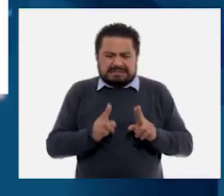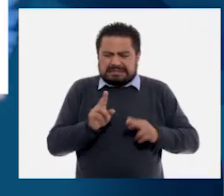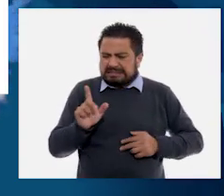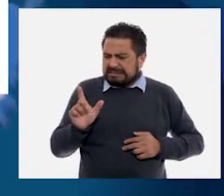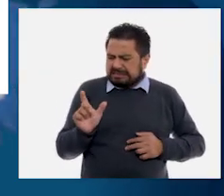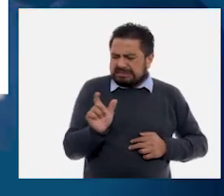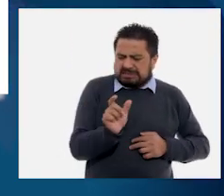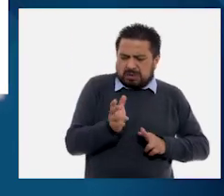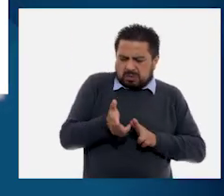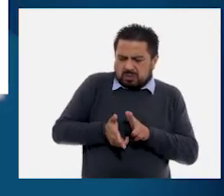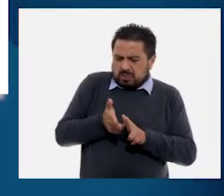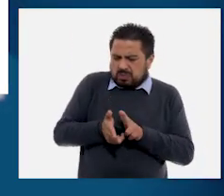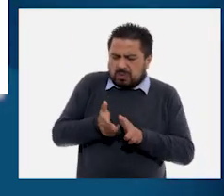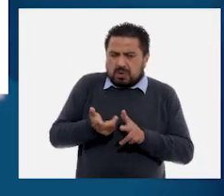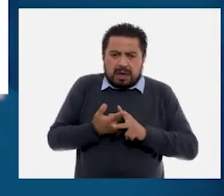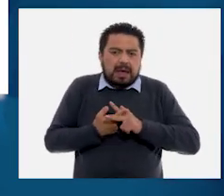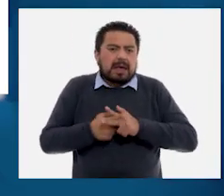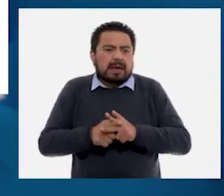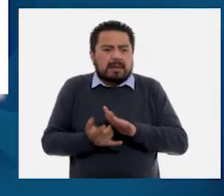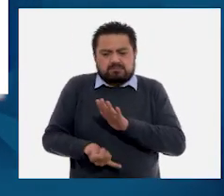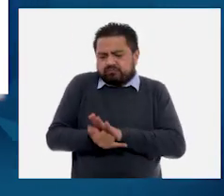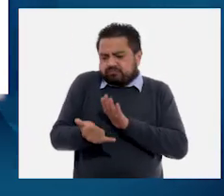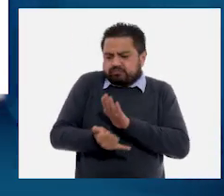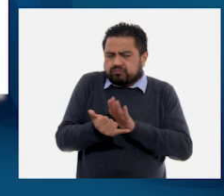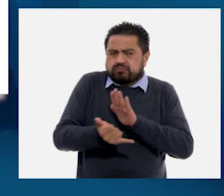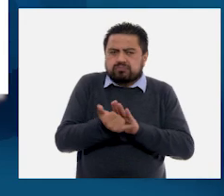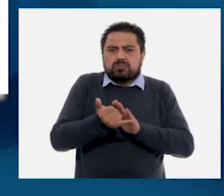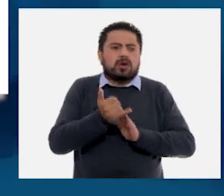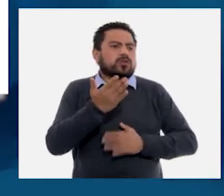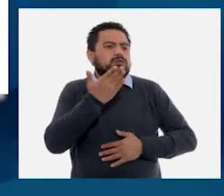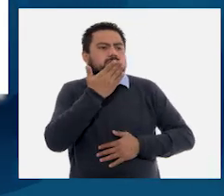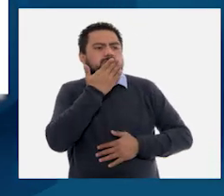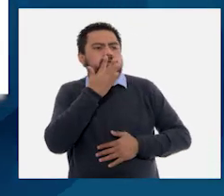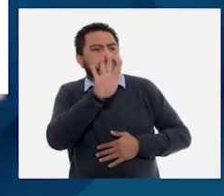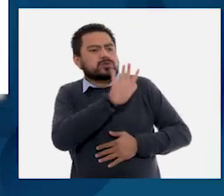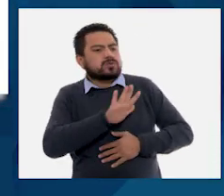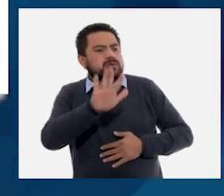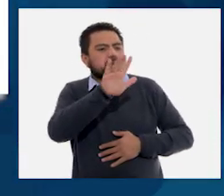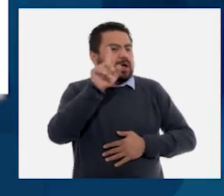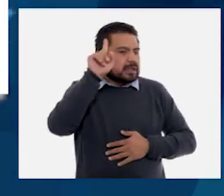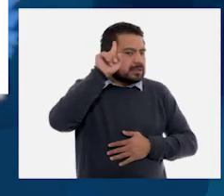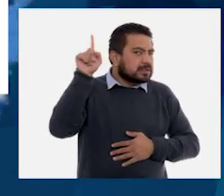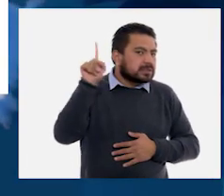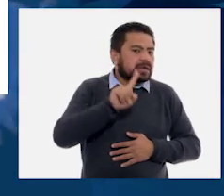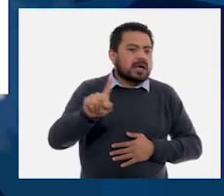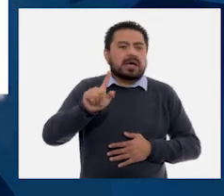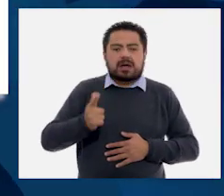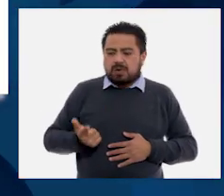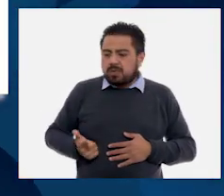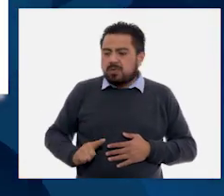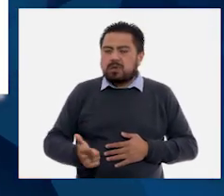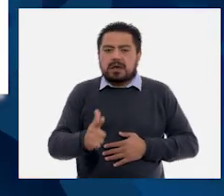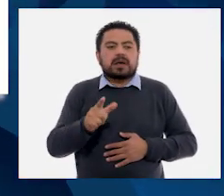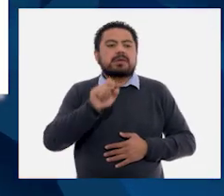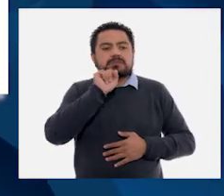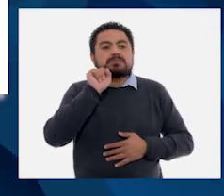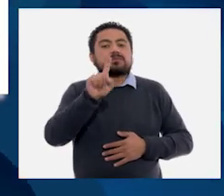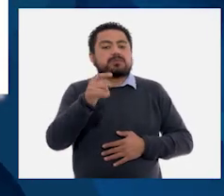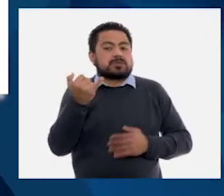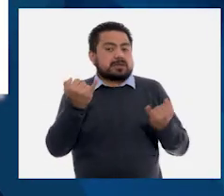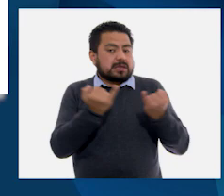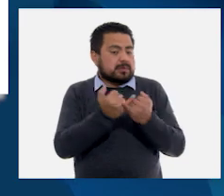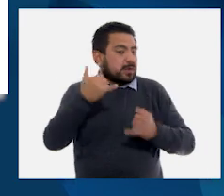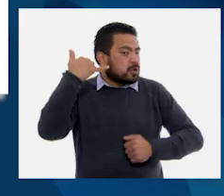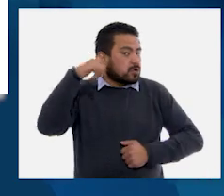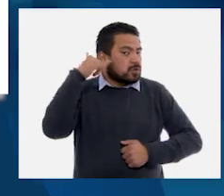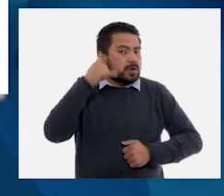vías férreas que ya estaban empezando a construirse por los rumbos de Sonora, por Zacatecas, Guanajuato y Yucatán.